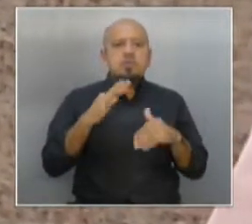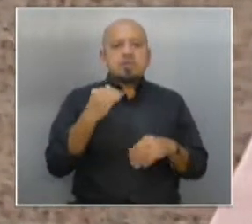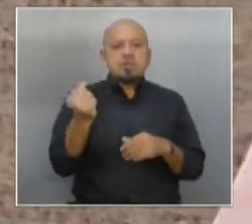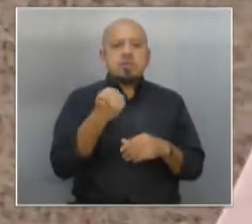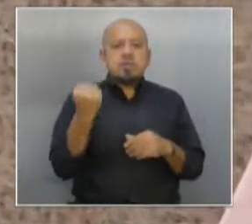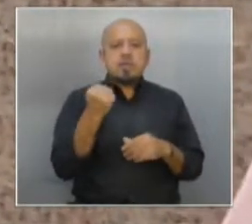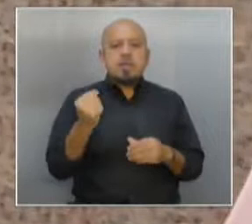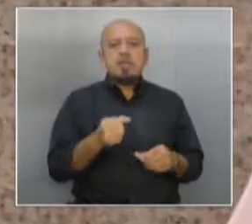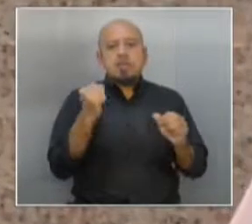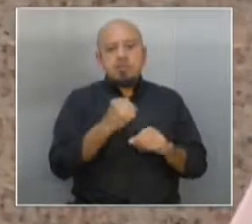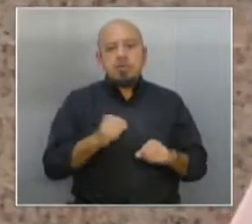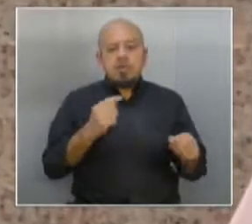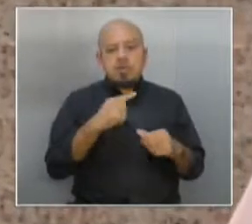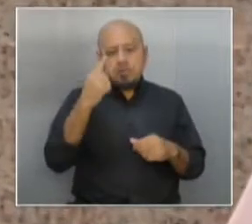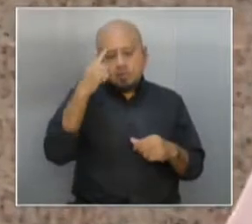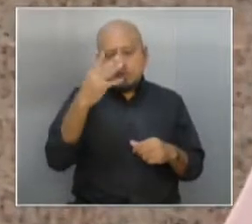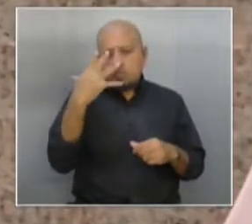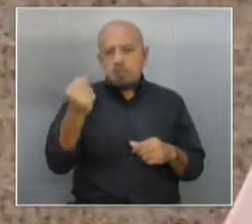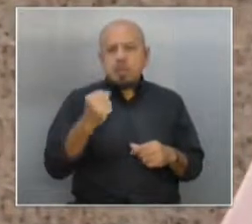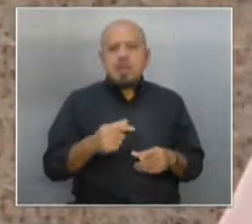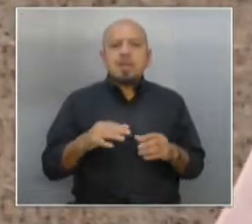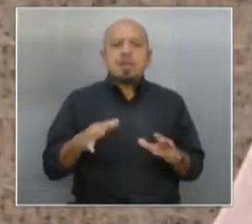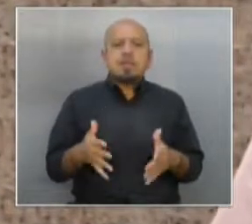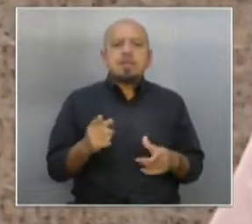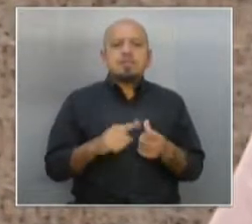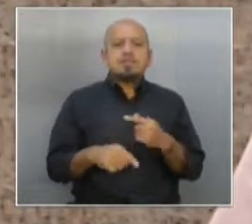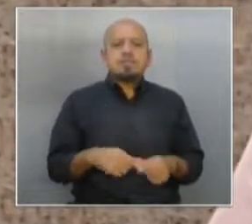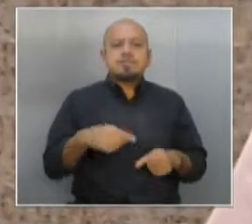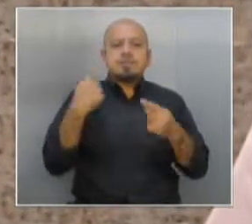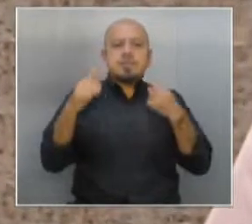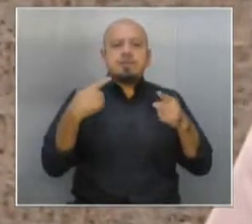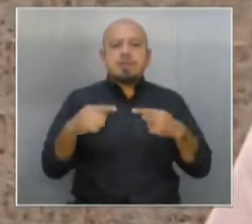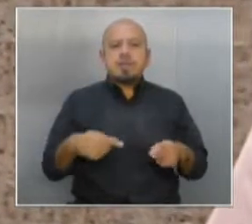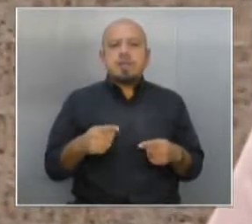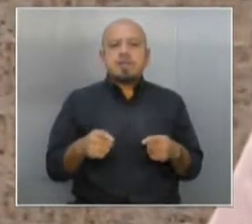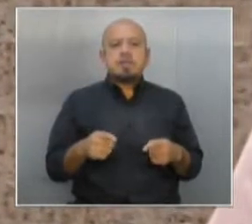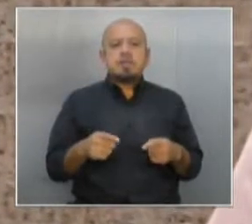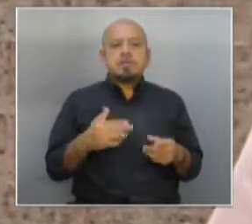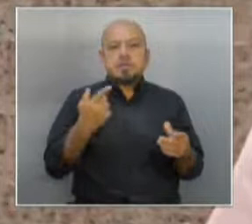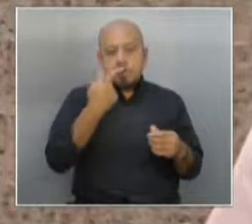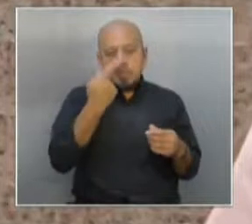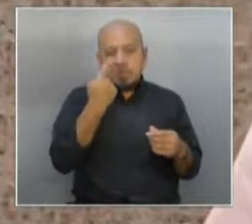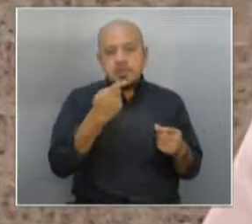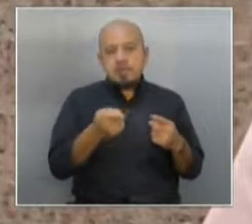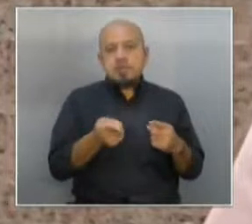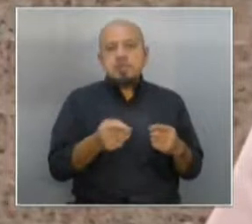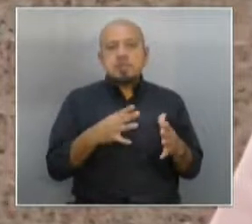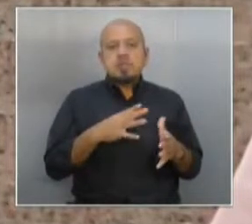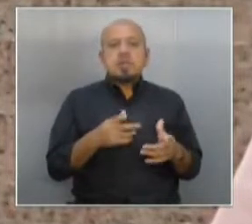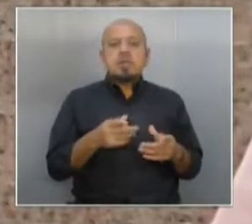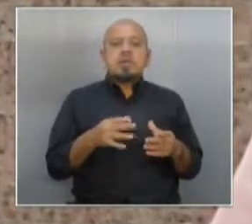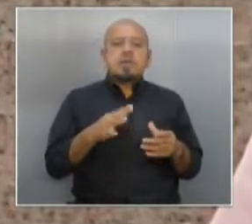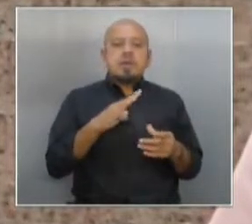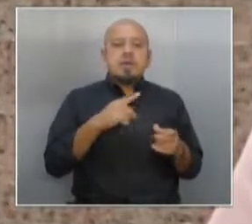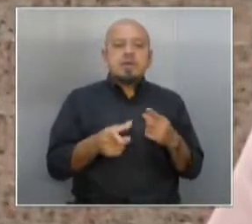y que puedan entender cuáles son los distintos intereses y las distintas fuerzas que